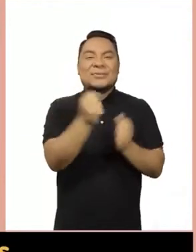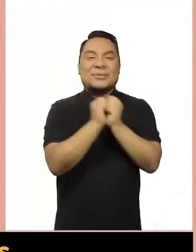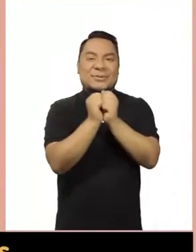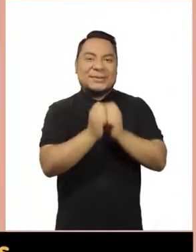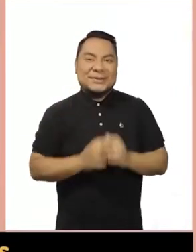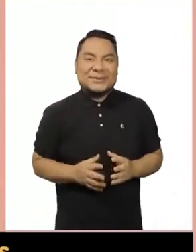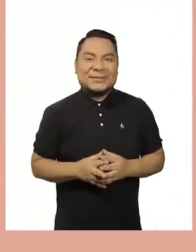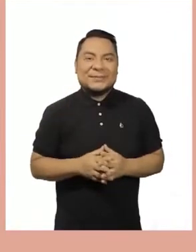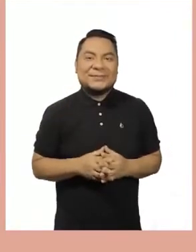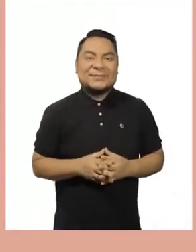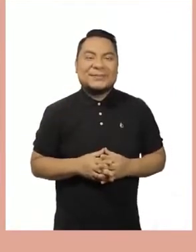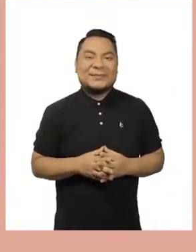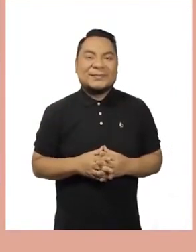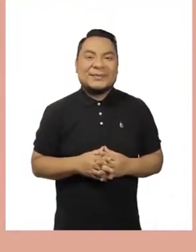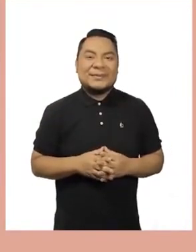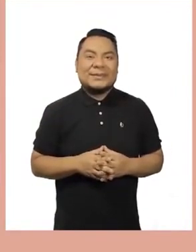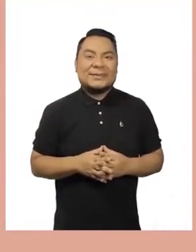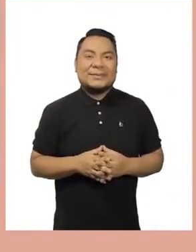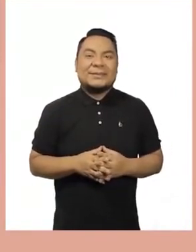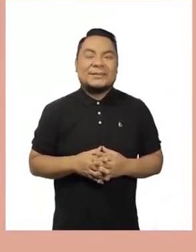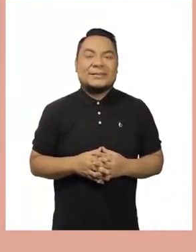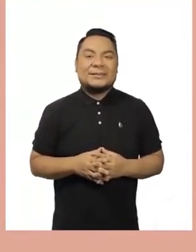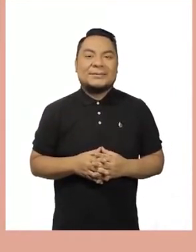riendo juntos.